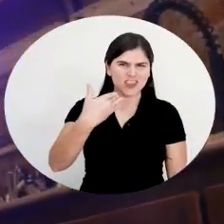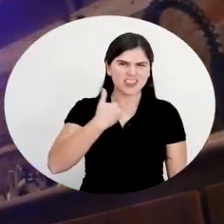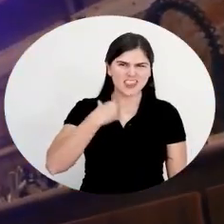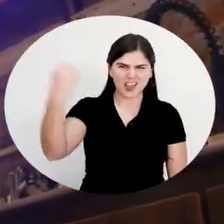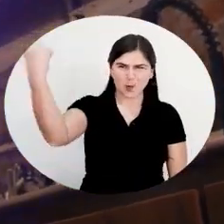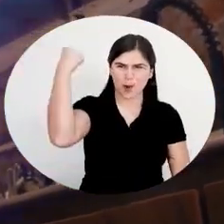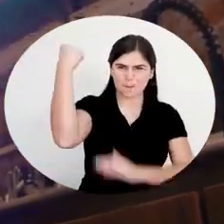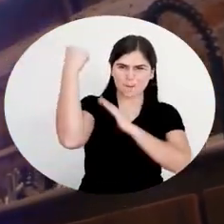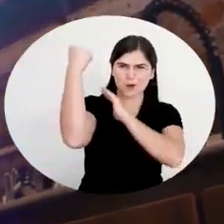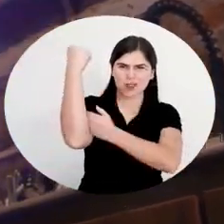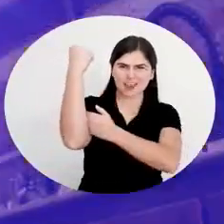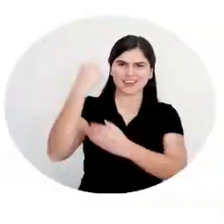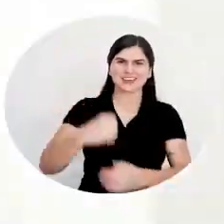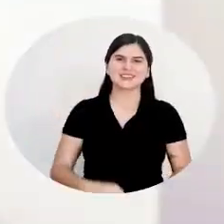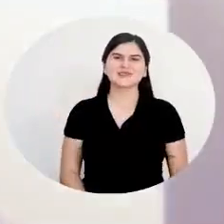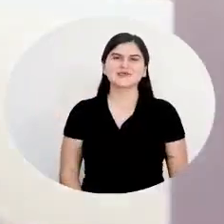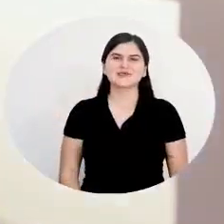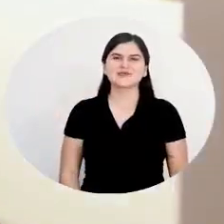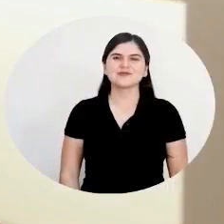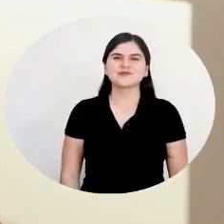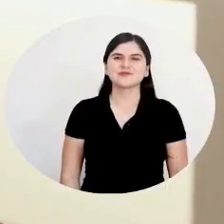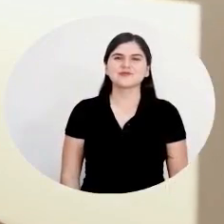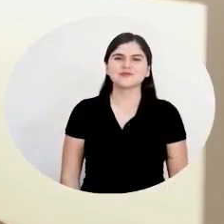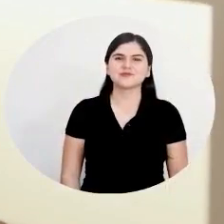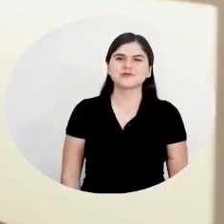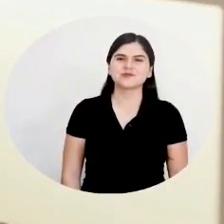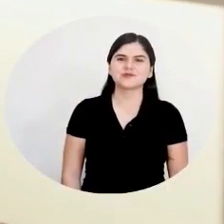¡Yo tengo el poder!